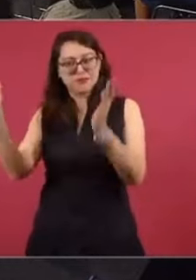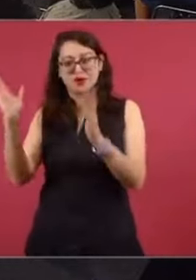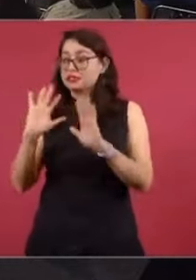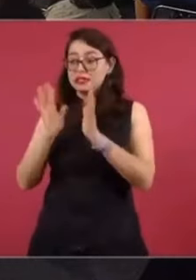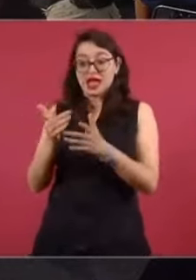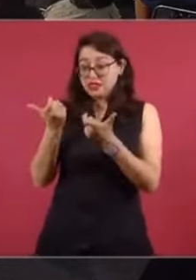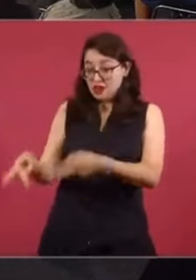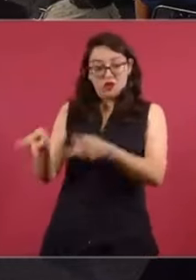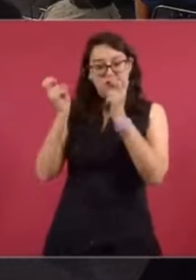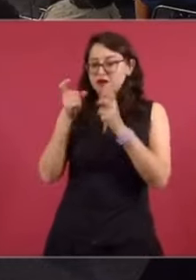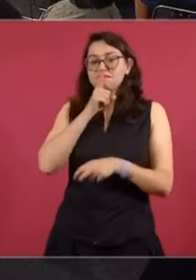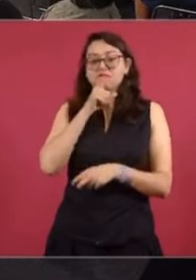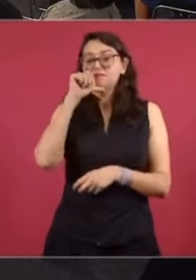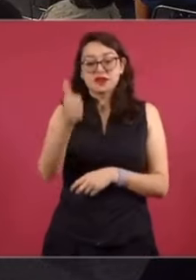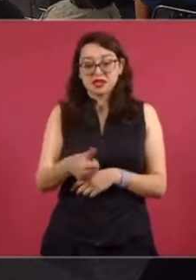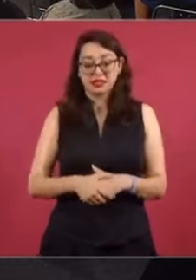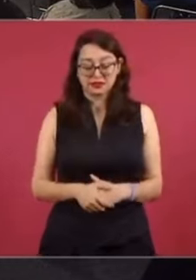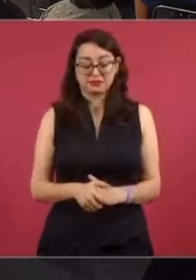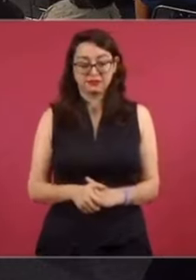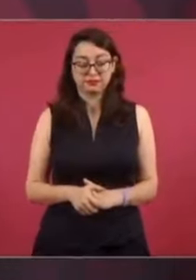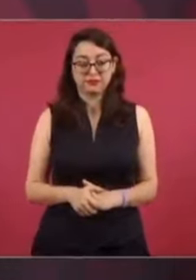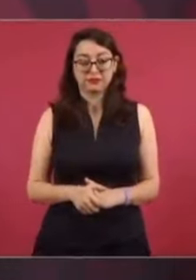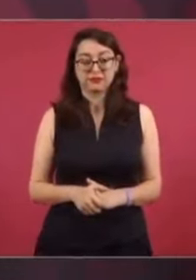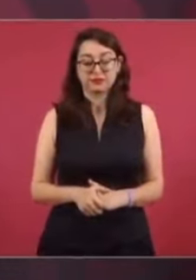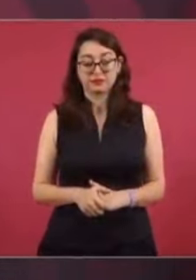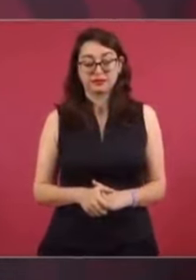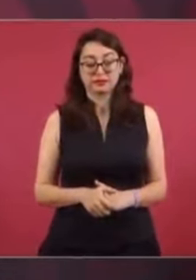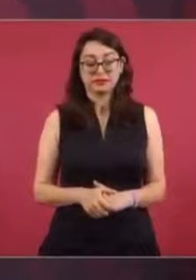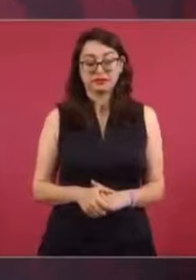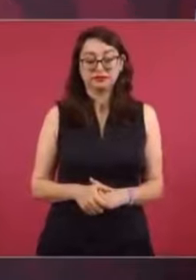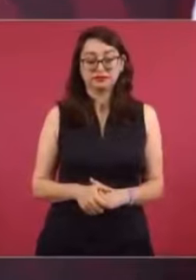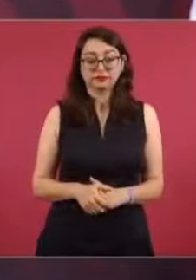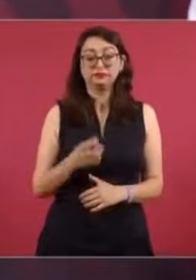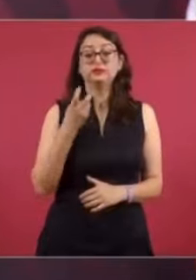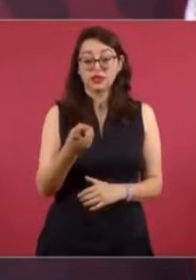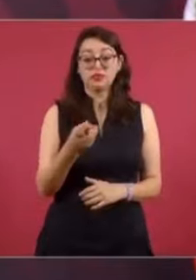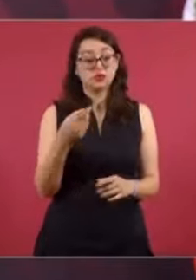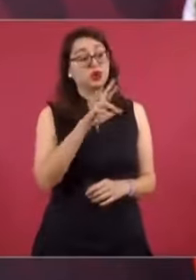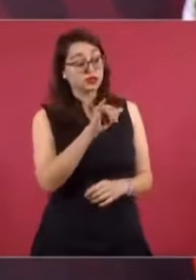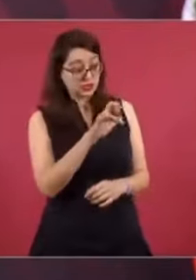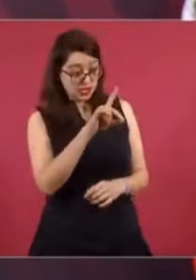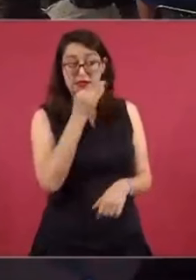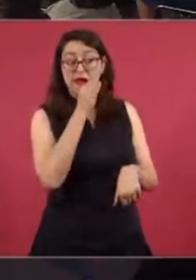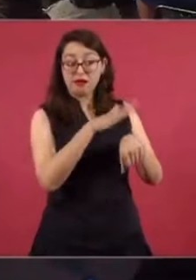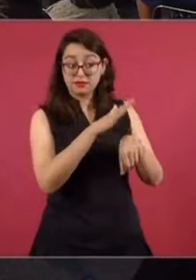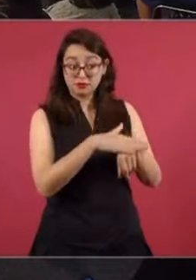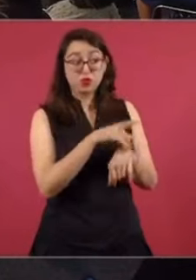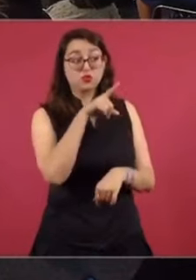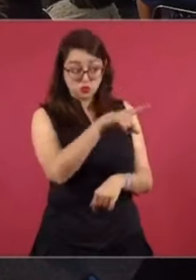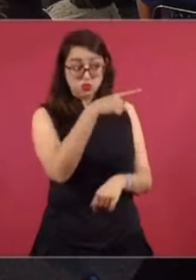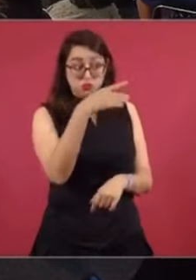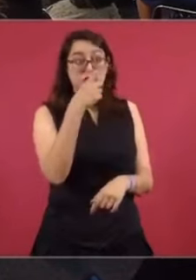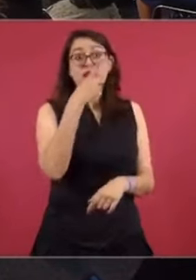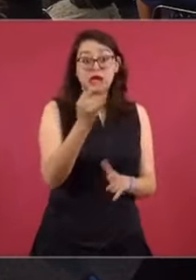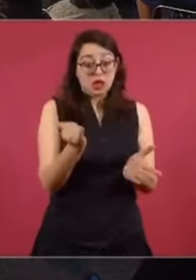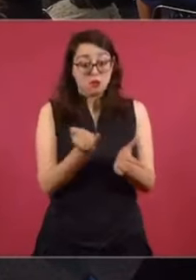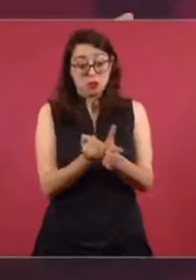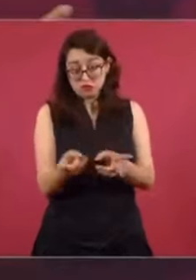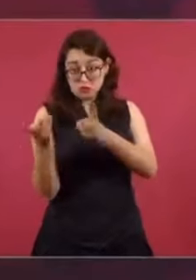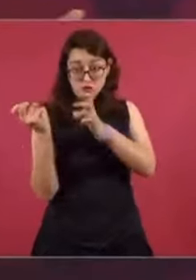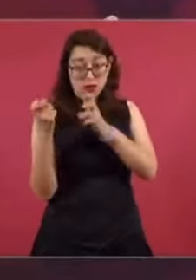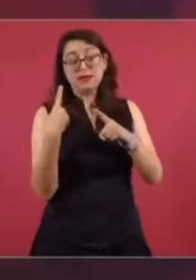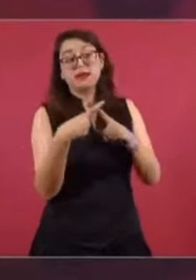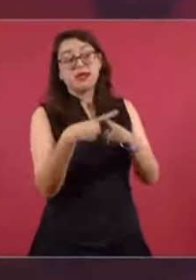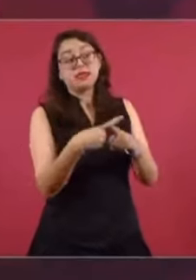roban. Yo tengo. Eso aquí abre un paréntesis también para decirle, con todo respeto, a Ricardo Salinas, que si sabe de que se están robando el dinero, que nos mande la